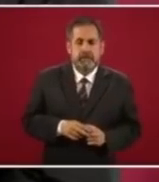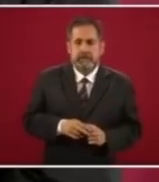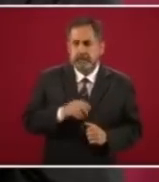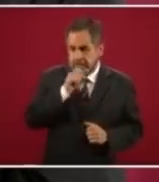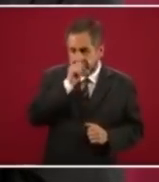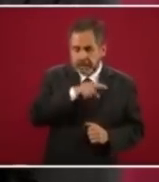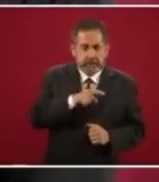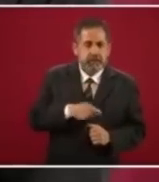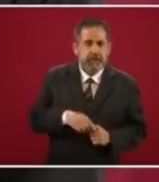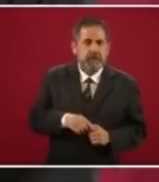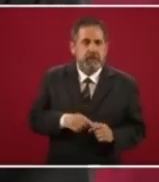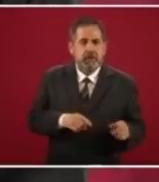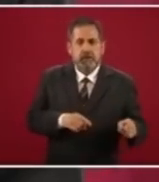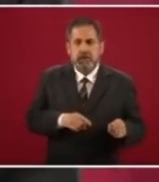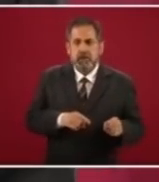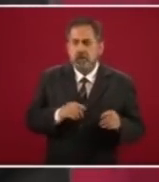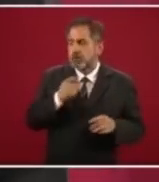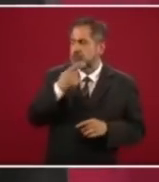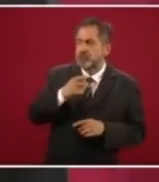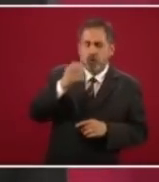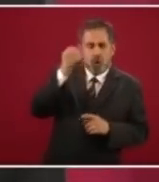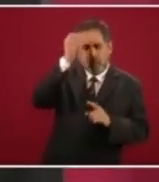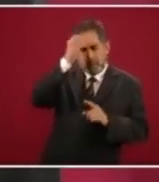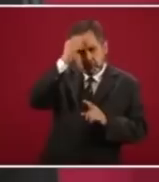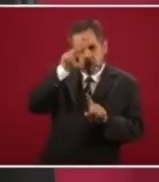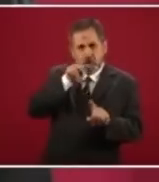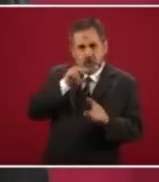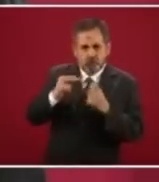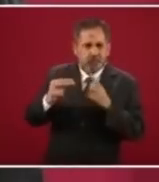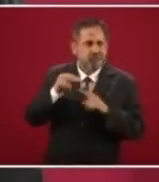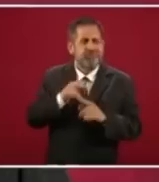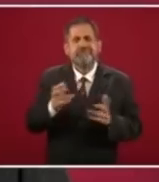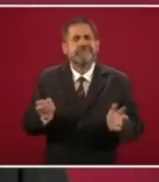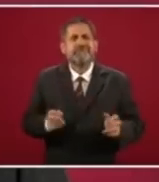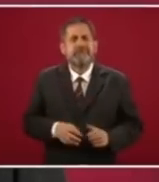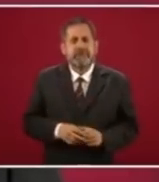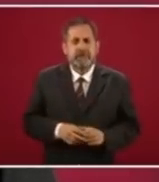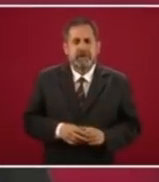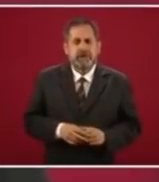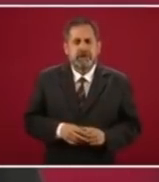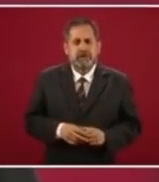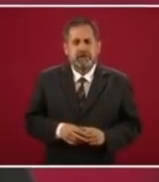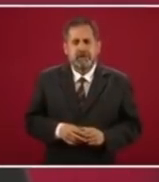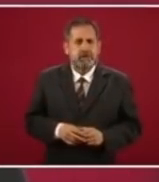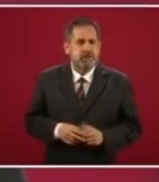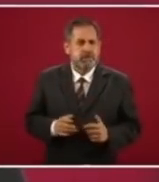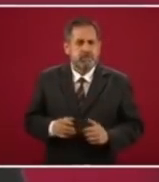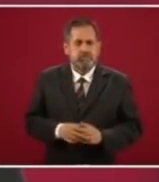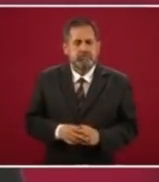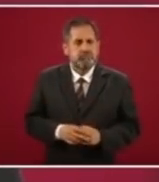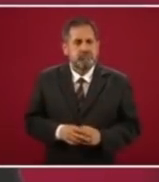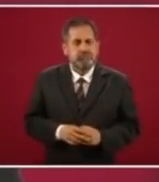también dieron a conocer su punto de vista. En general, muy